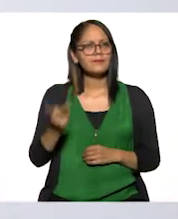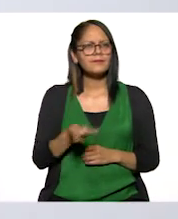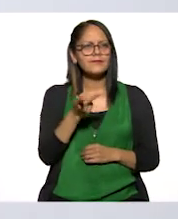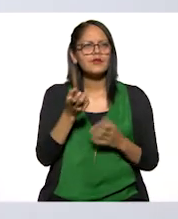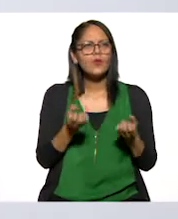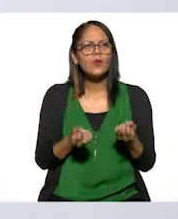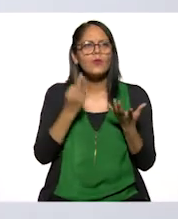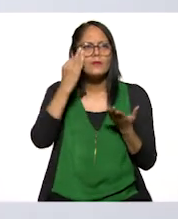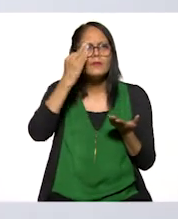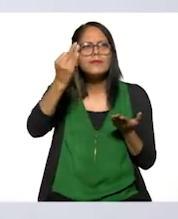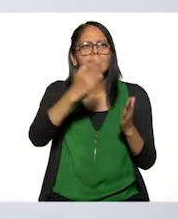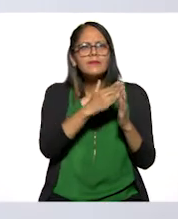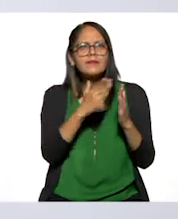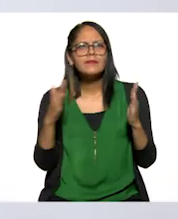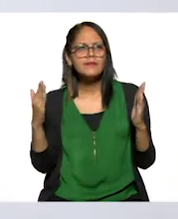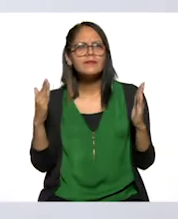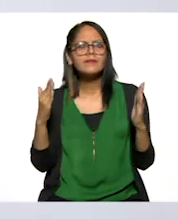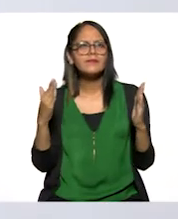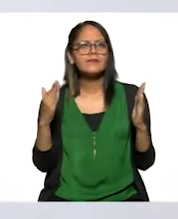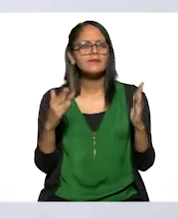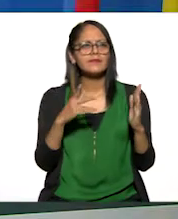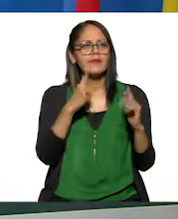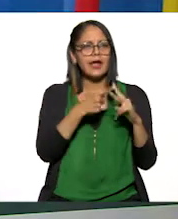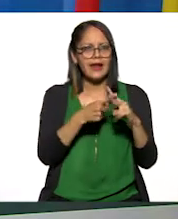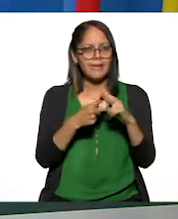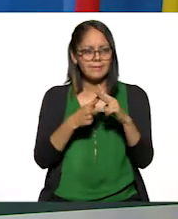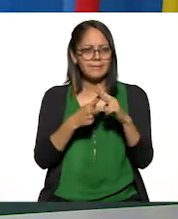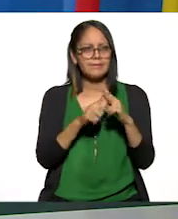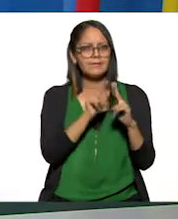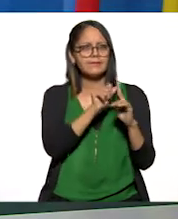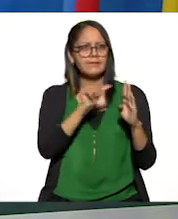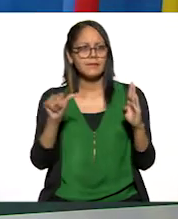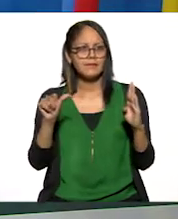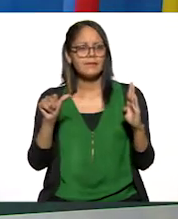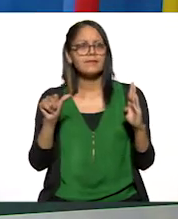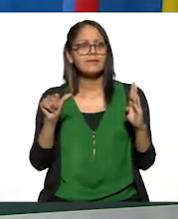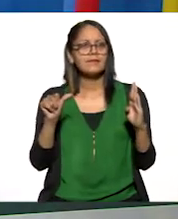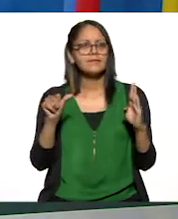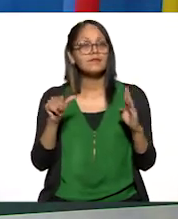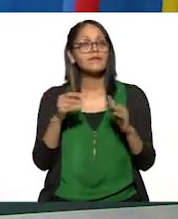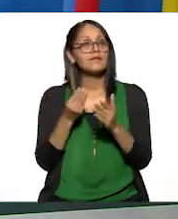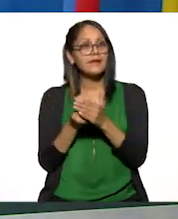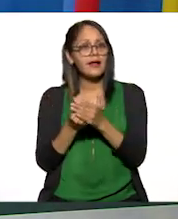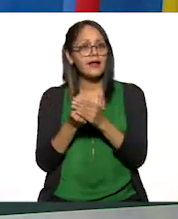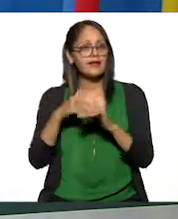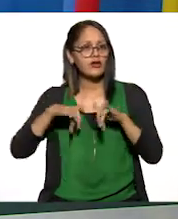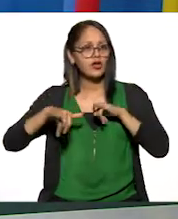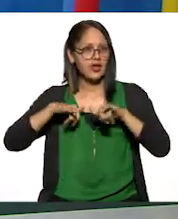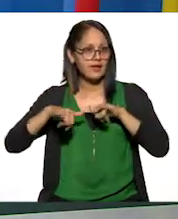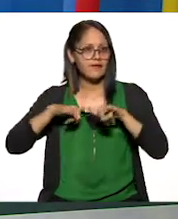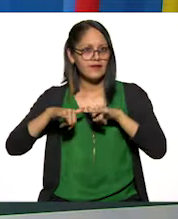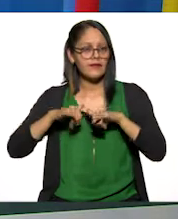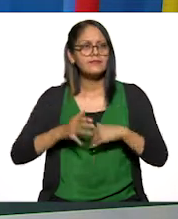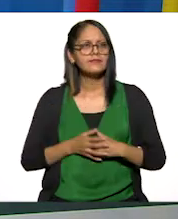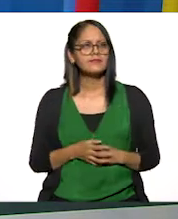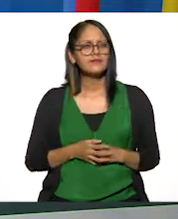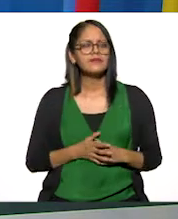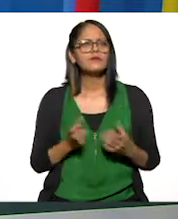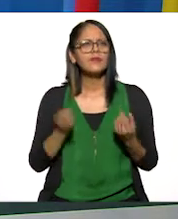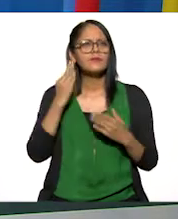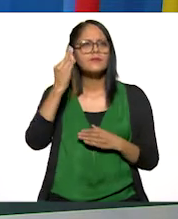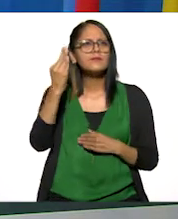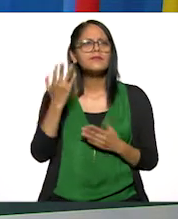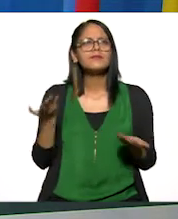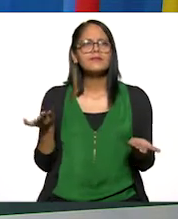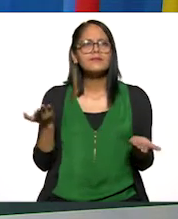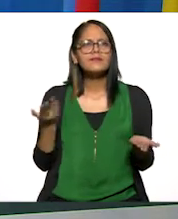es cuánto tiempo transcurre entre la clase de matemáticas y la clase de geografía, ¿cuánto es?